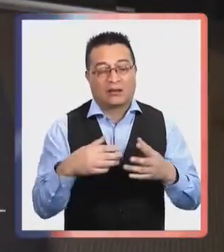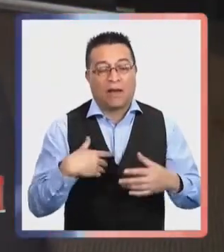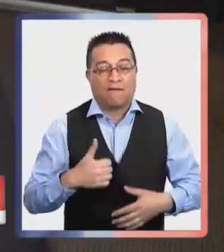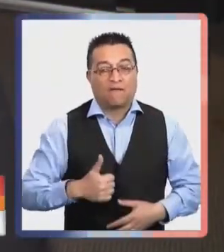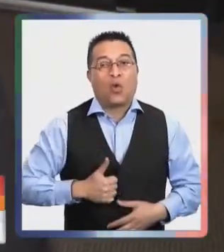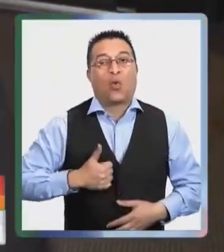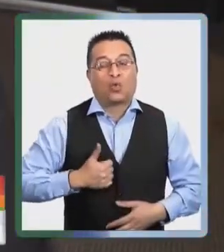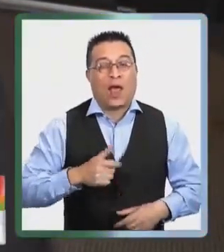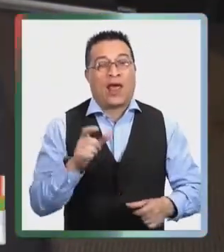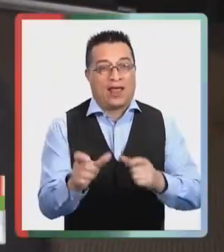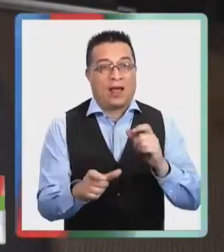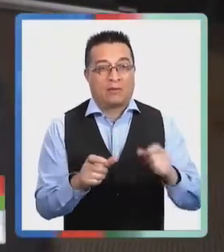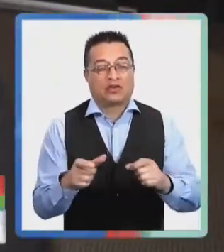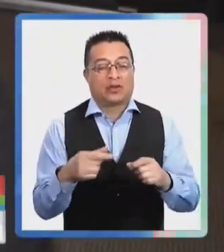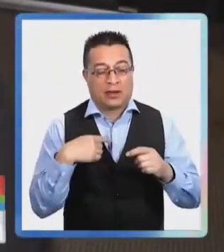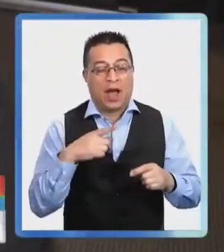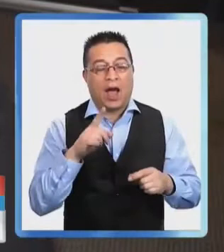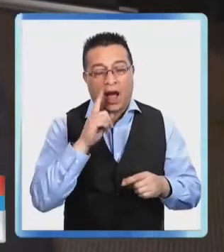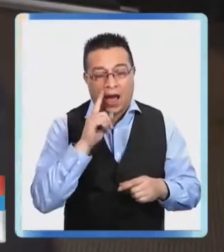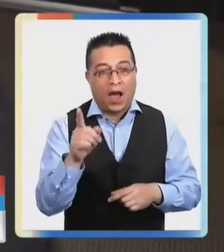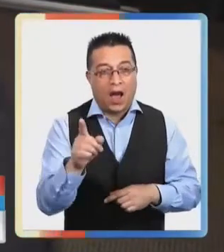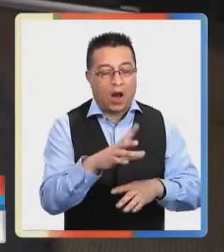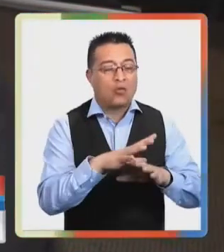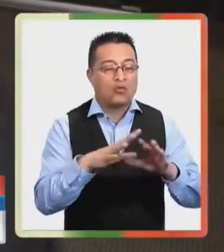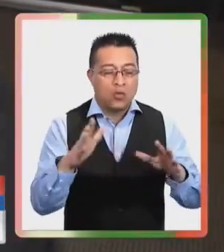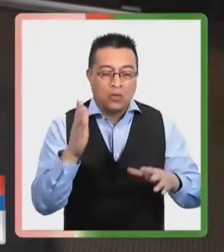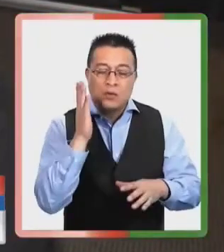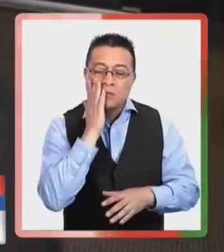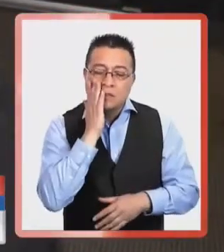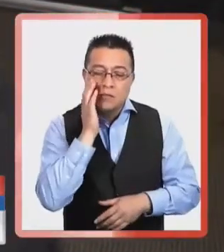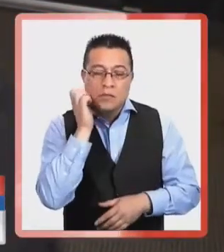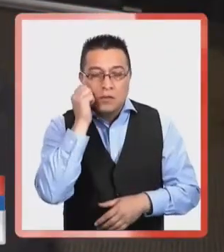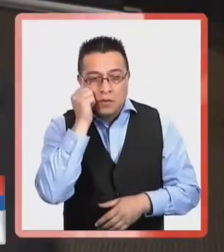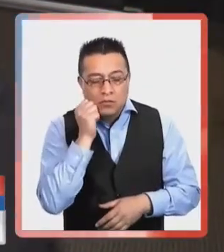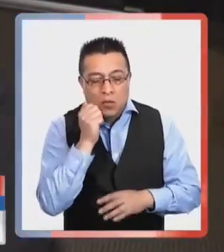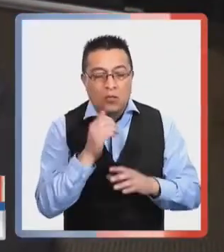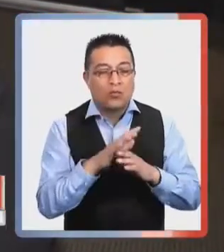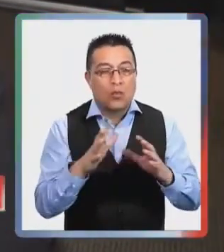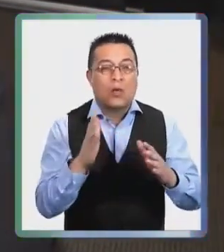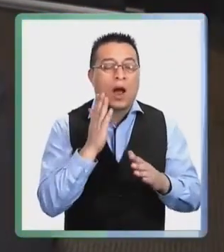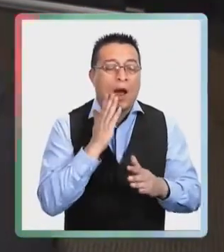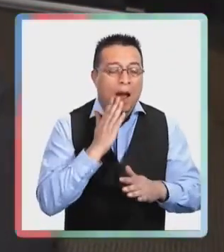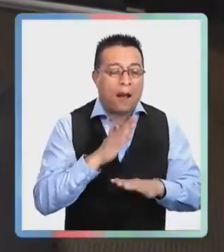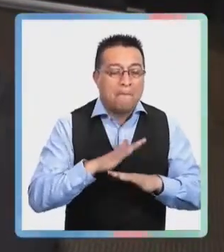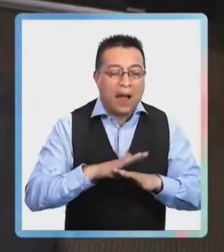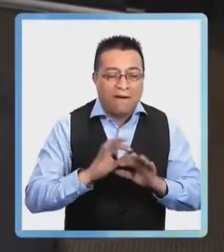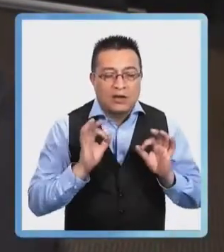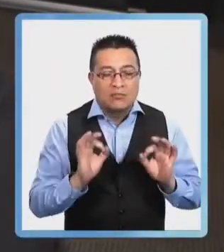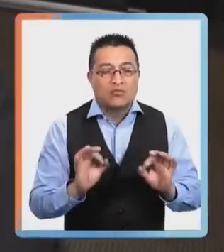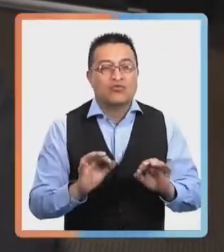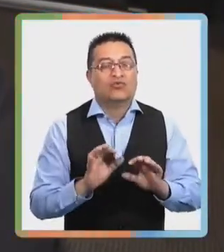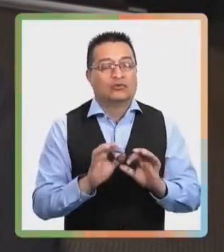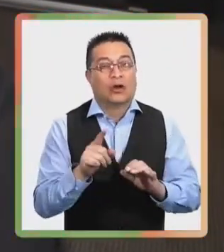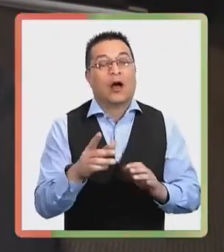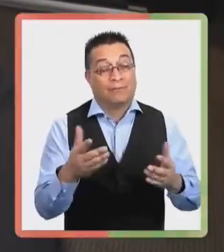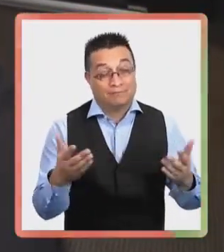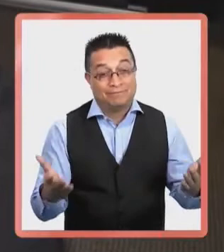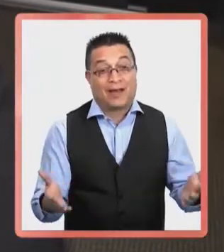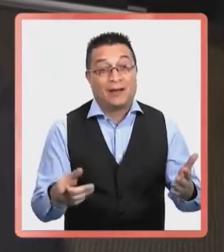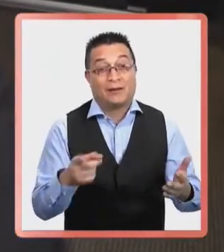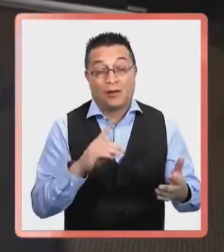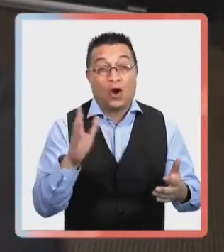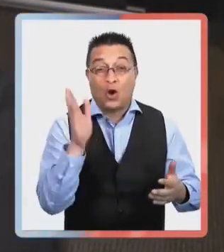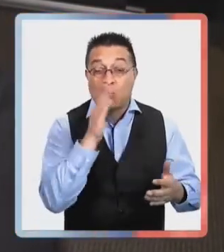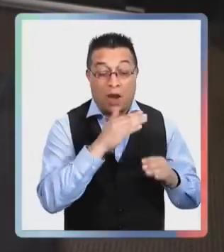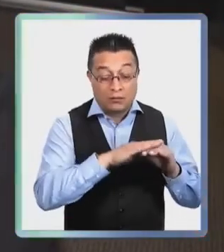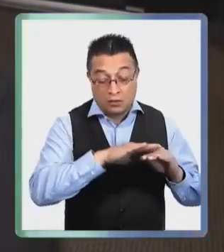veces parte de la voluntad de la gente, ya que hay gente muy amorosa y muy amable, que si,